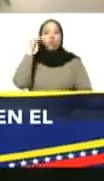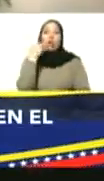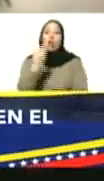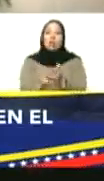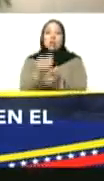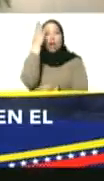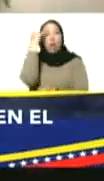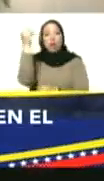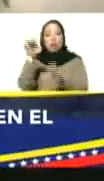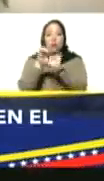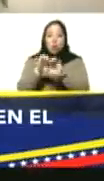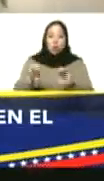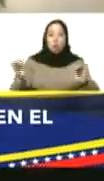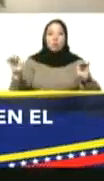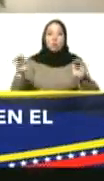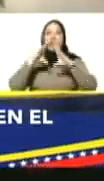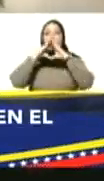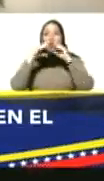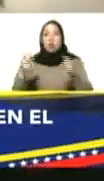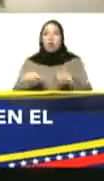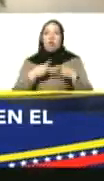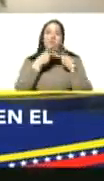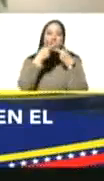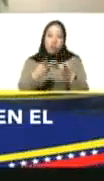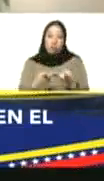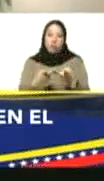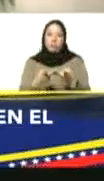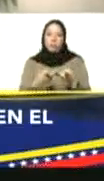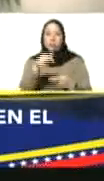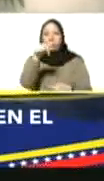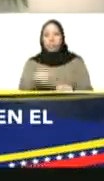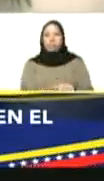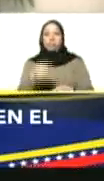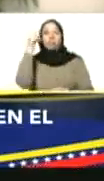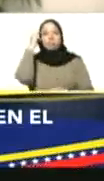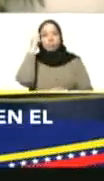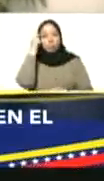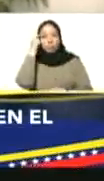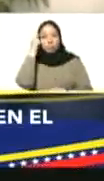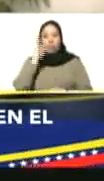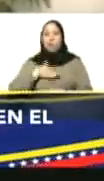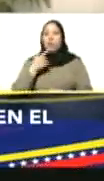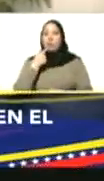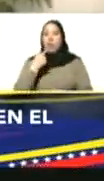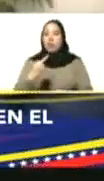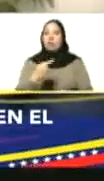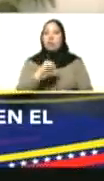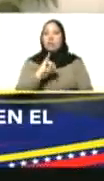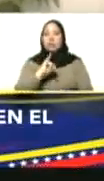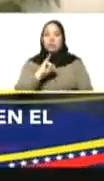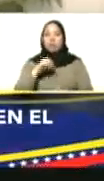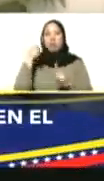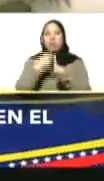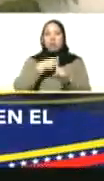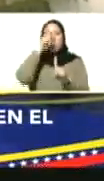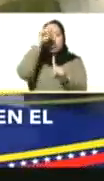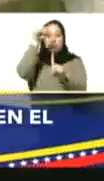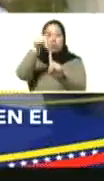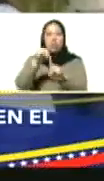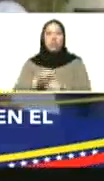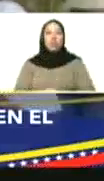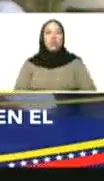a tu educación, a todos tus valores, hoy en día puedo decir que lo logré. Y